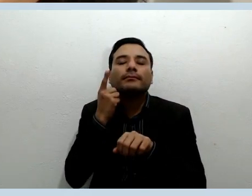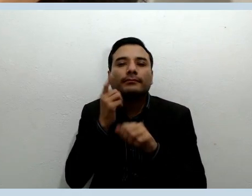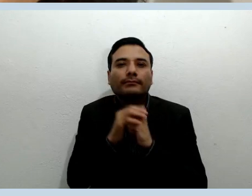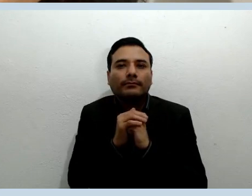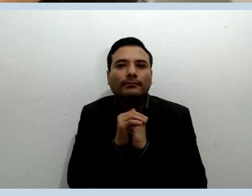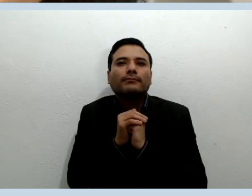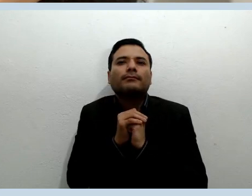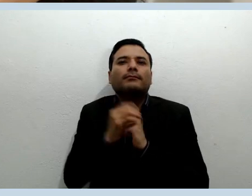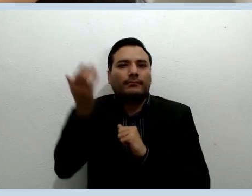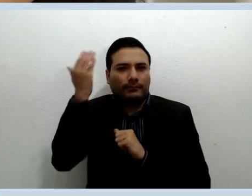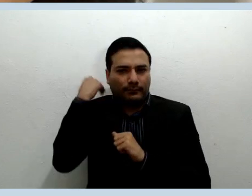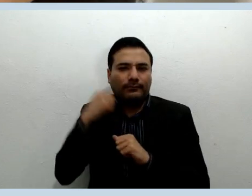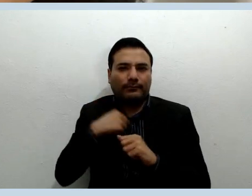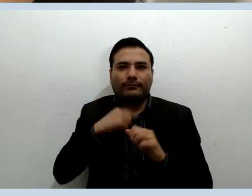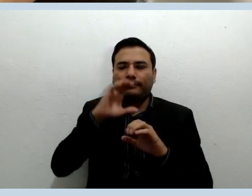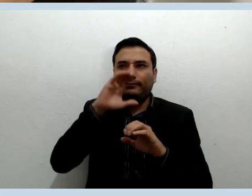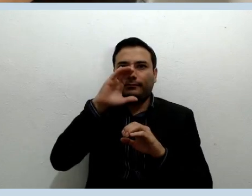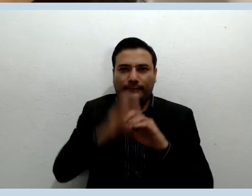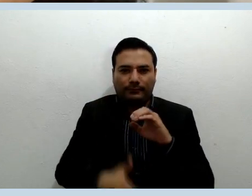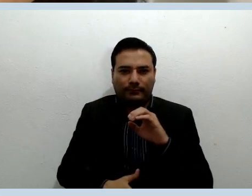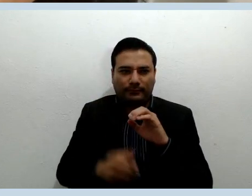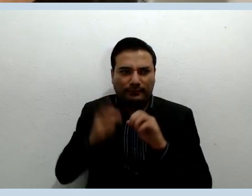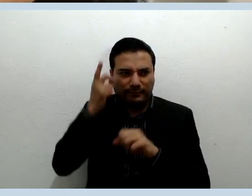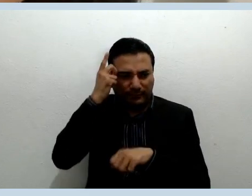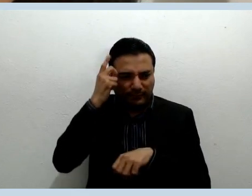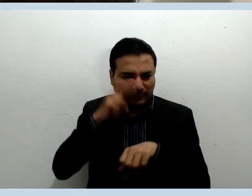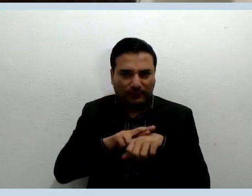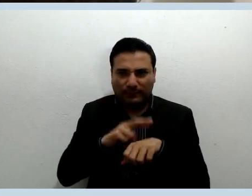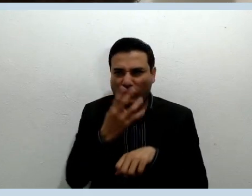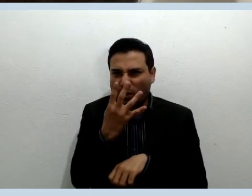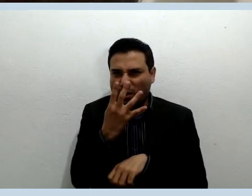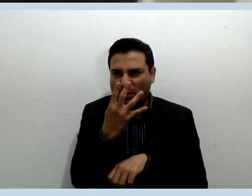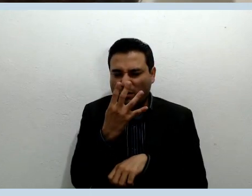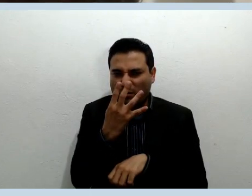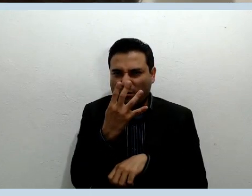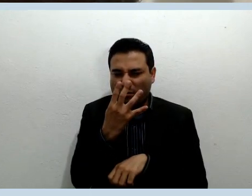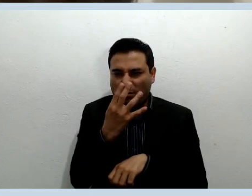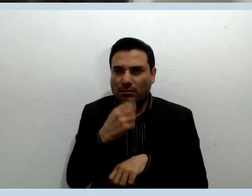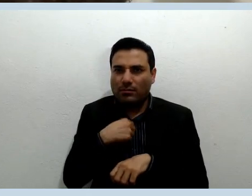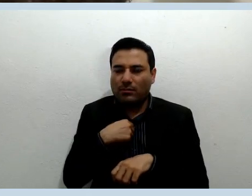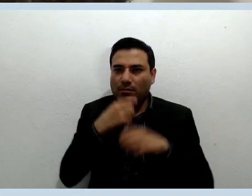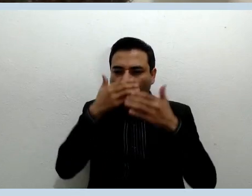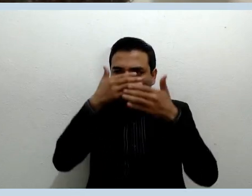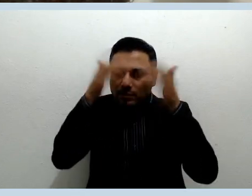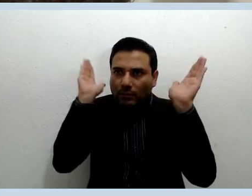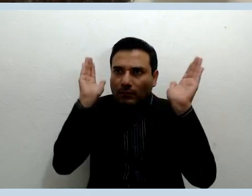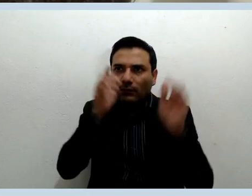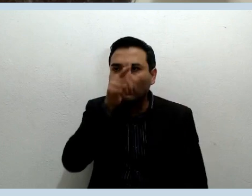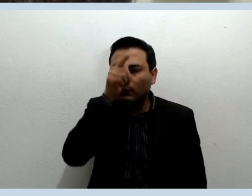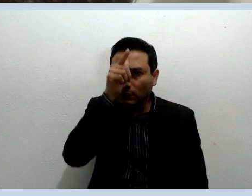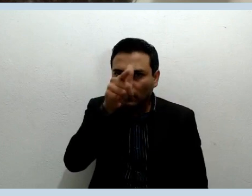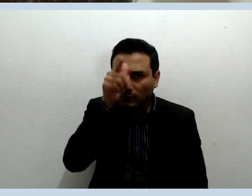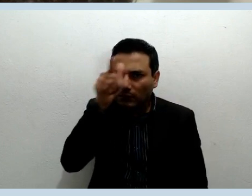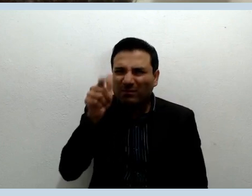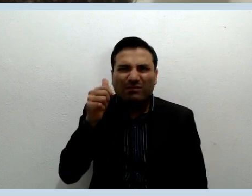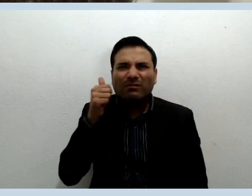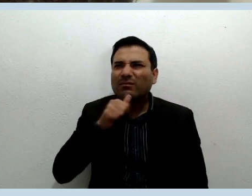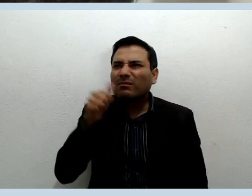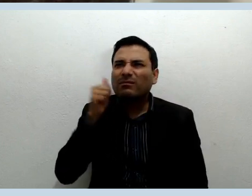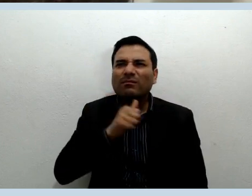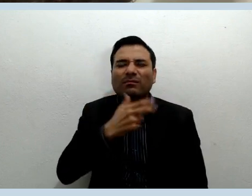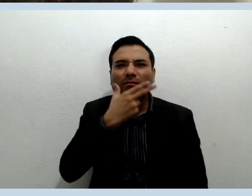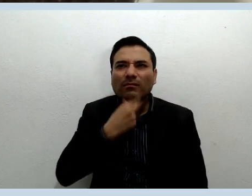acababa de terminar dirección cuatro y y me di cuenta de que la mayoría de los referentes eran masculinos no de directoras